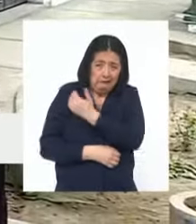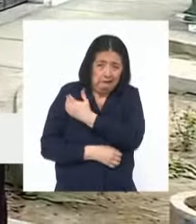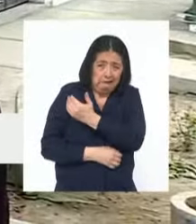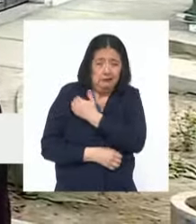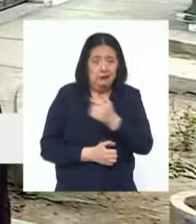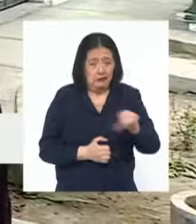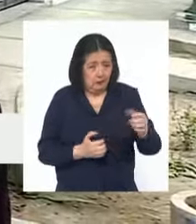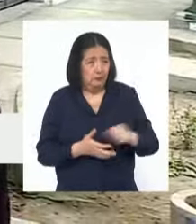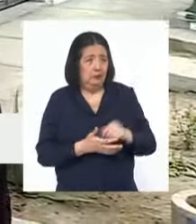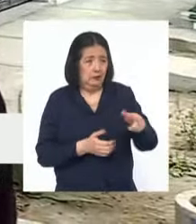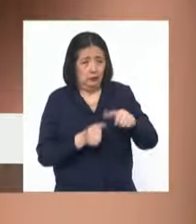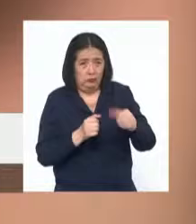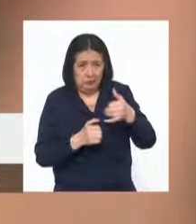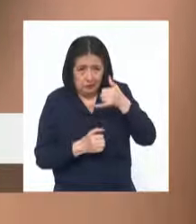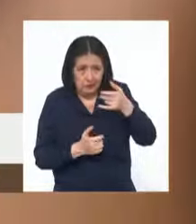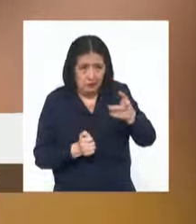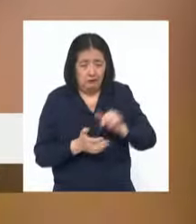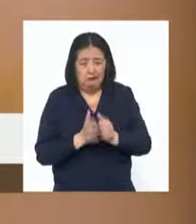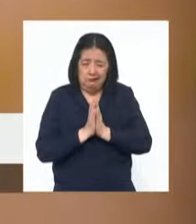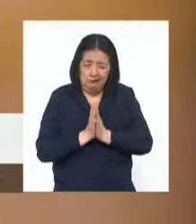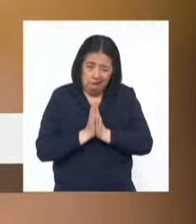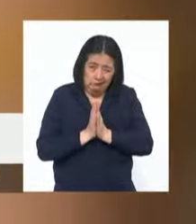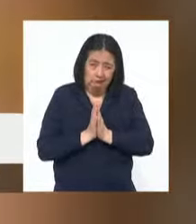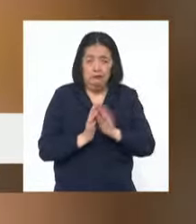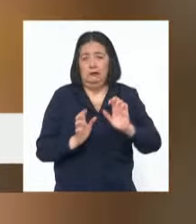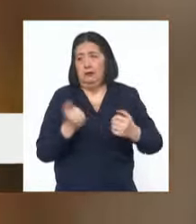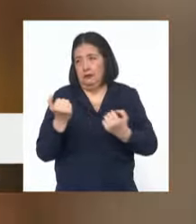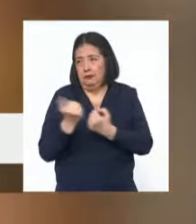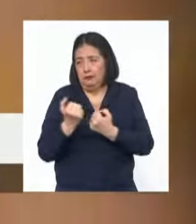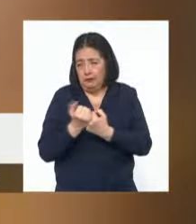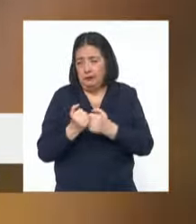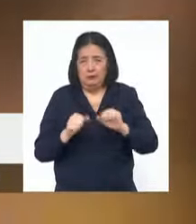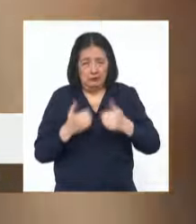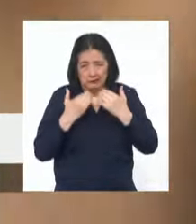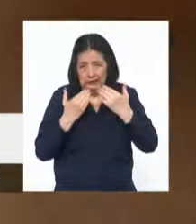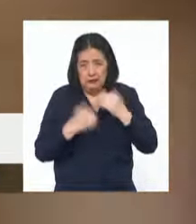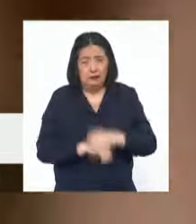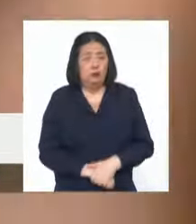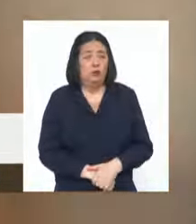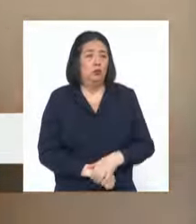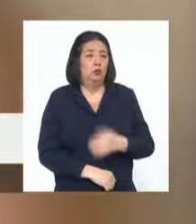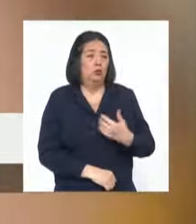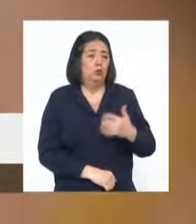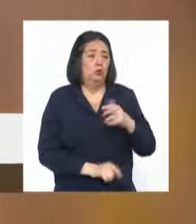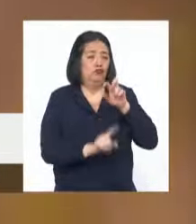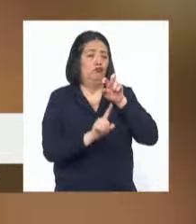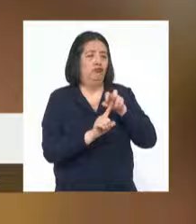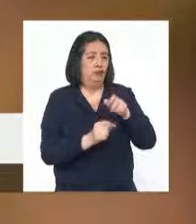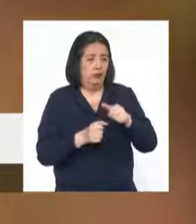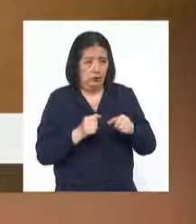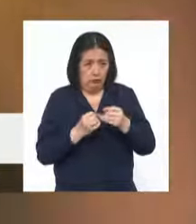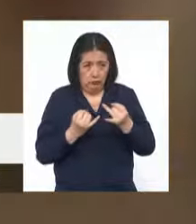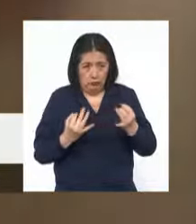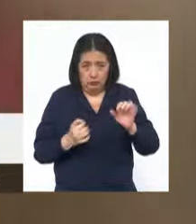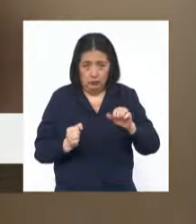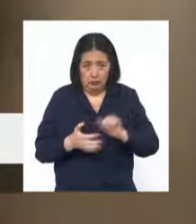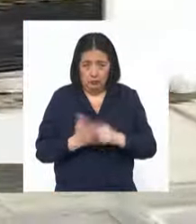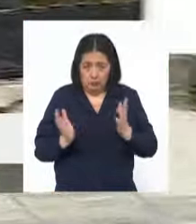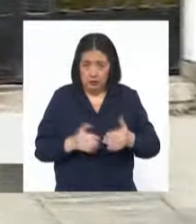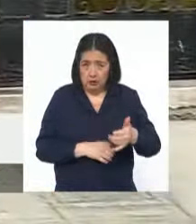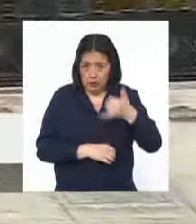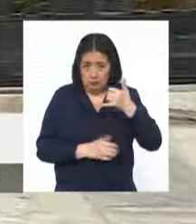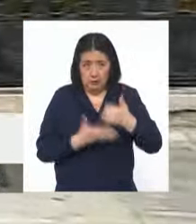están mis números, por favor, apóyennos, se lo vamos a agradecer. Ya han podido también visualizar el número para que puedan contactarse